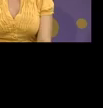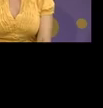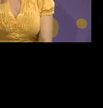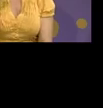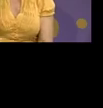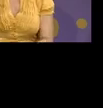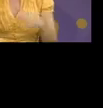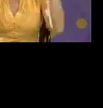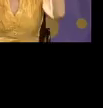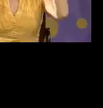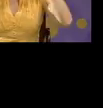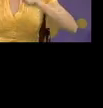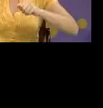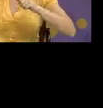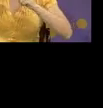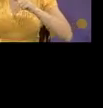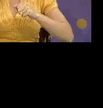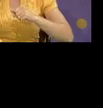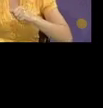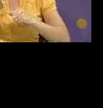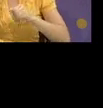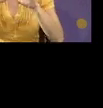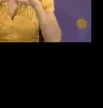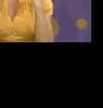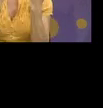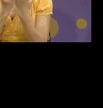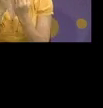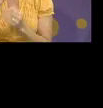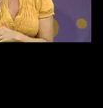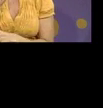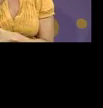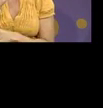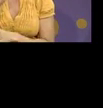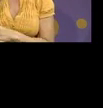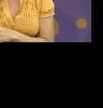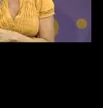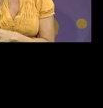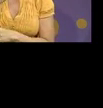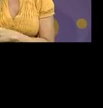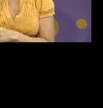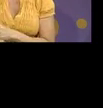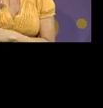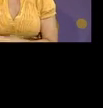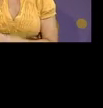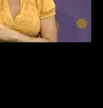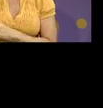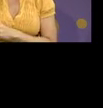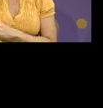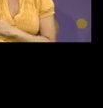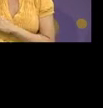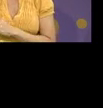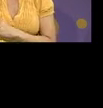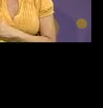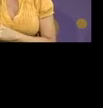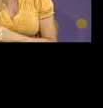En la siguiente información recordamos la historia de la familia de Estefanía, una joven oyente de padres